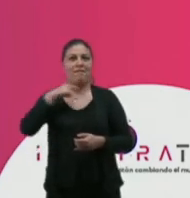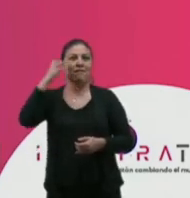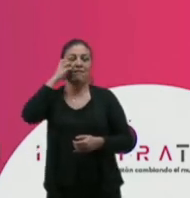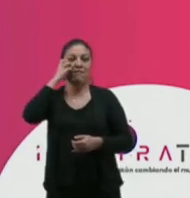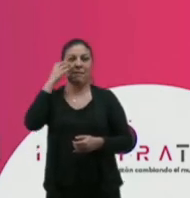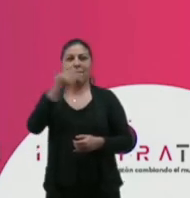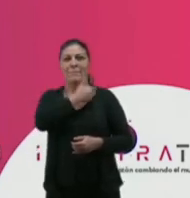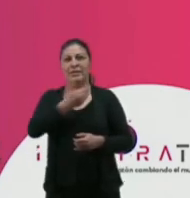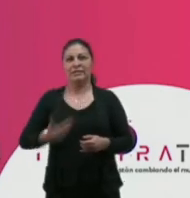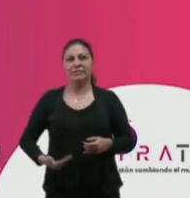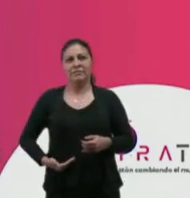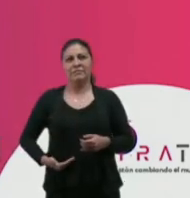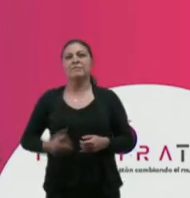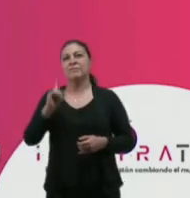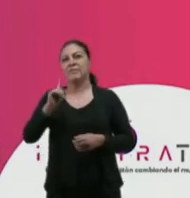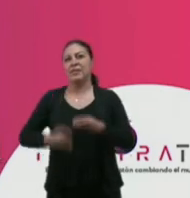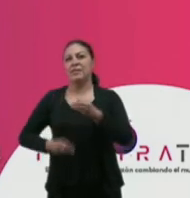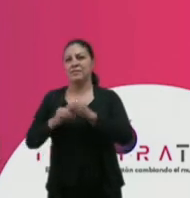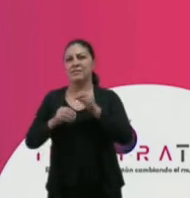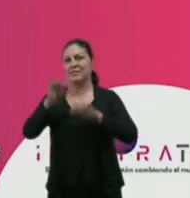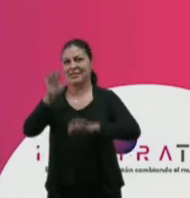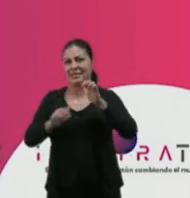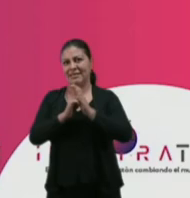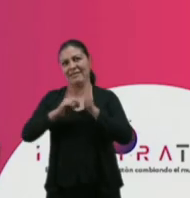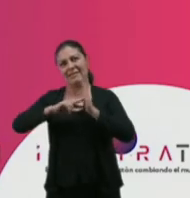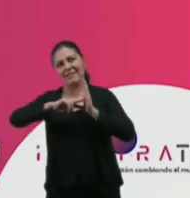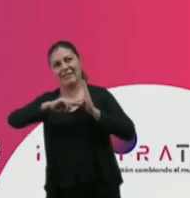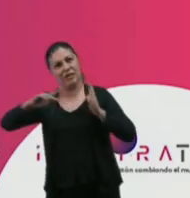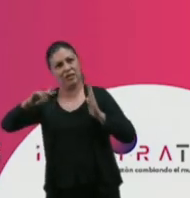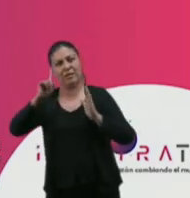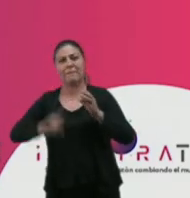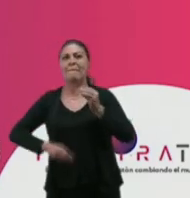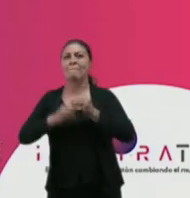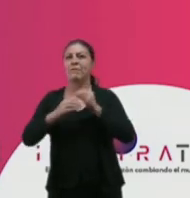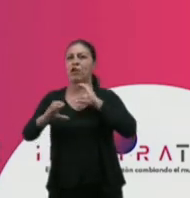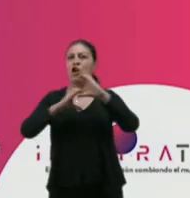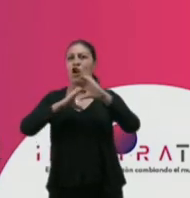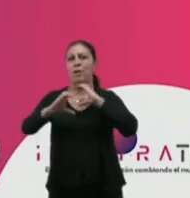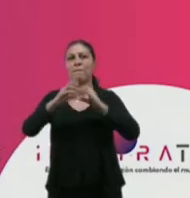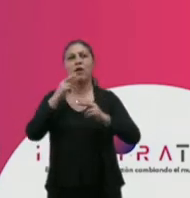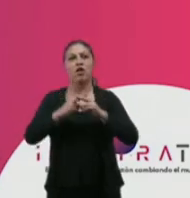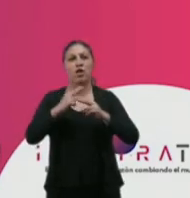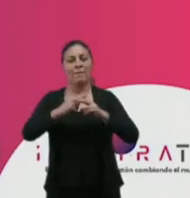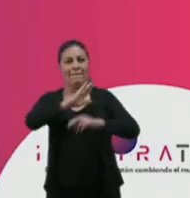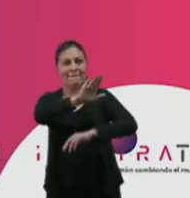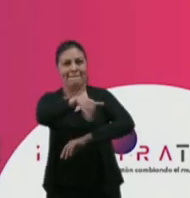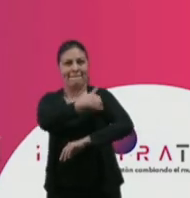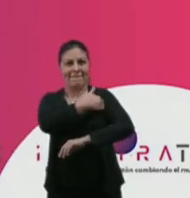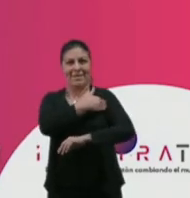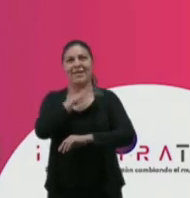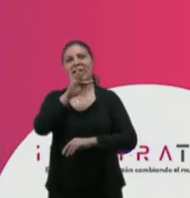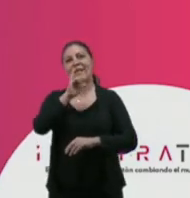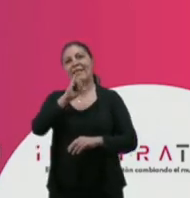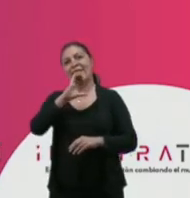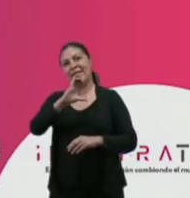el secretario de Tecnología y de Comunicaciones han implementado algo llamado Mintic 2022 y lo que